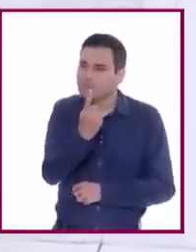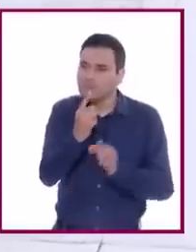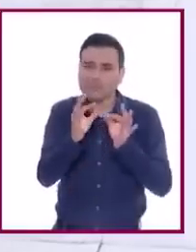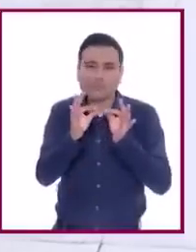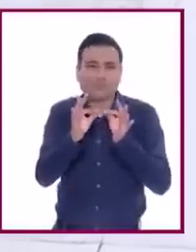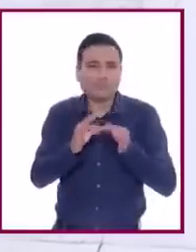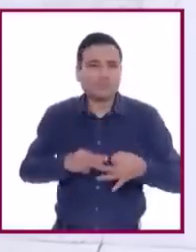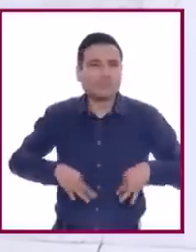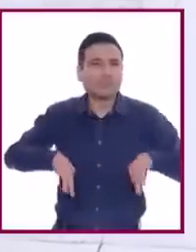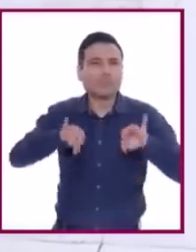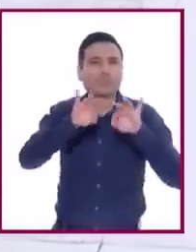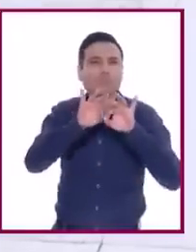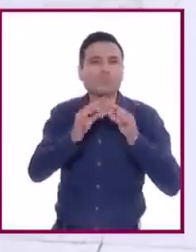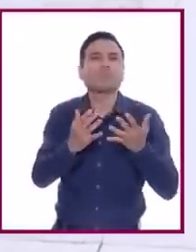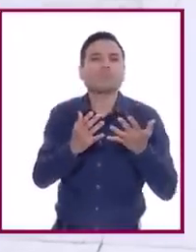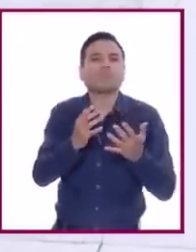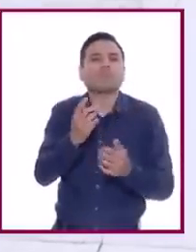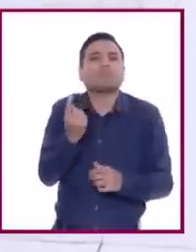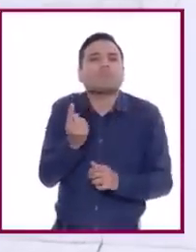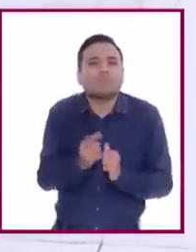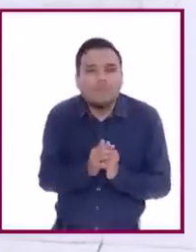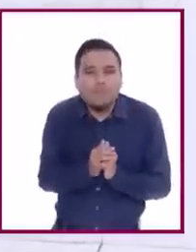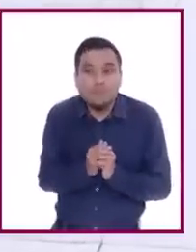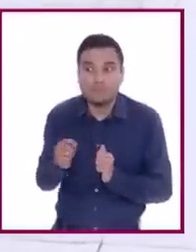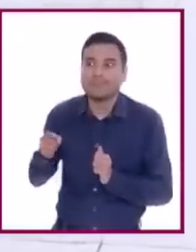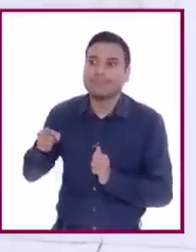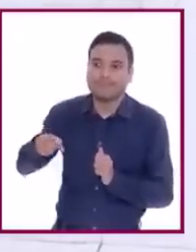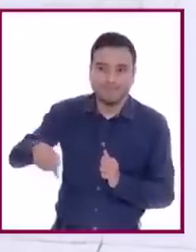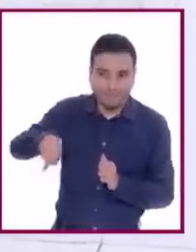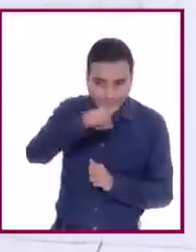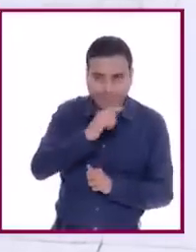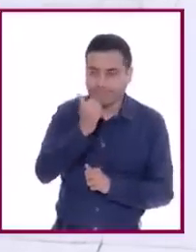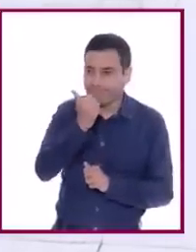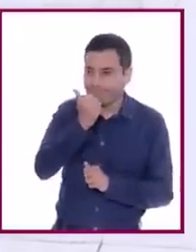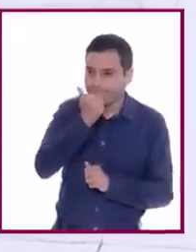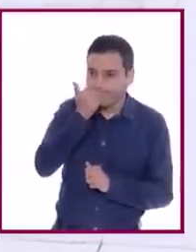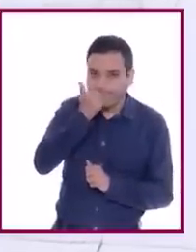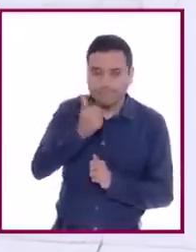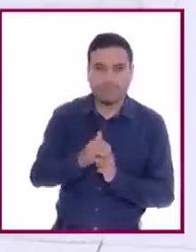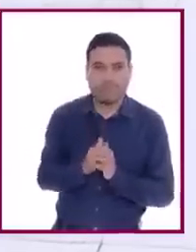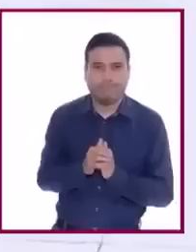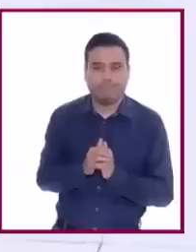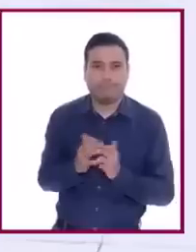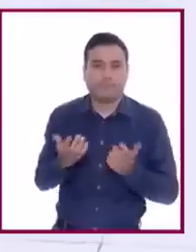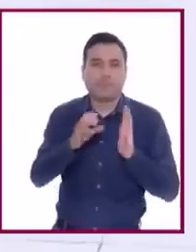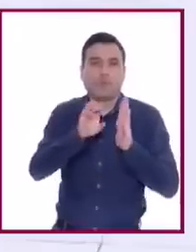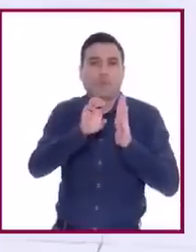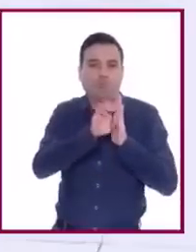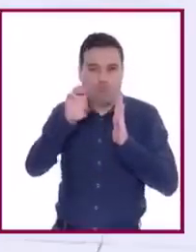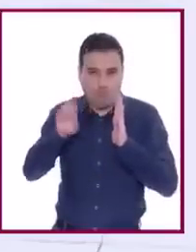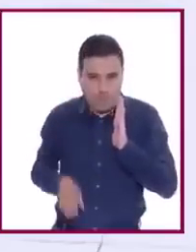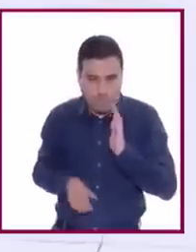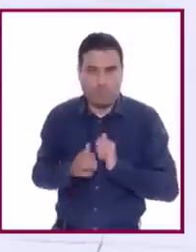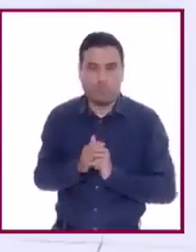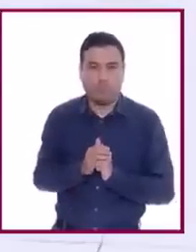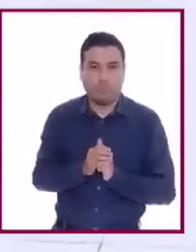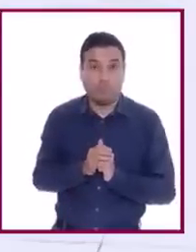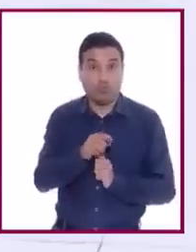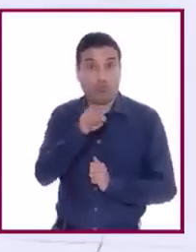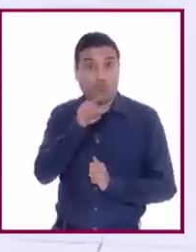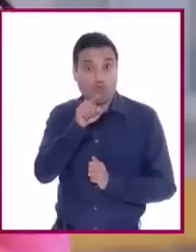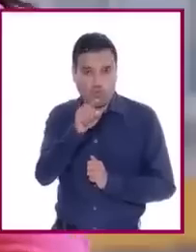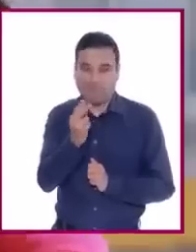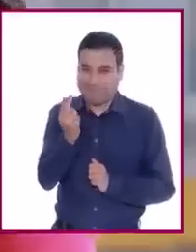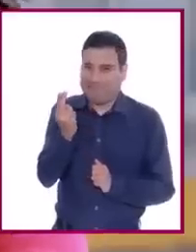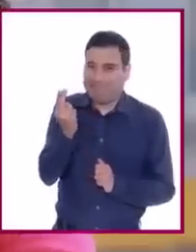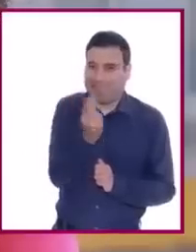nuestro diagnóstico aspectos como los que encontramos en la enseñanza de las Matemáticas que hoy Les he compartido necesitan ser